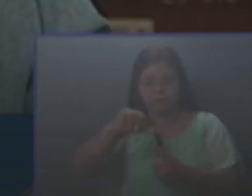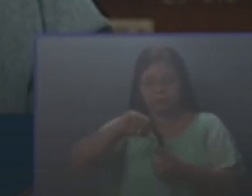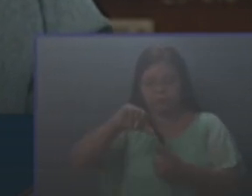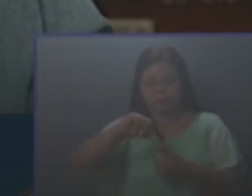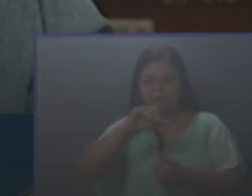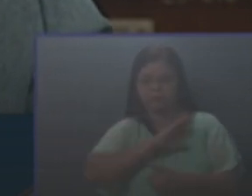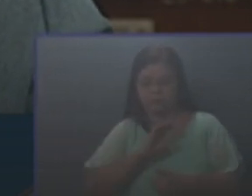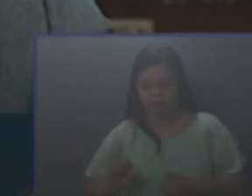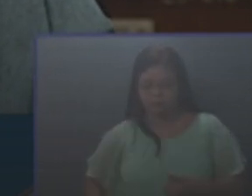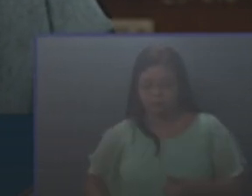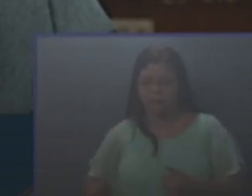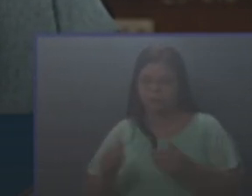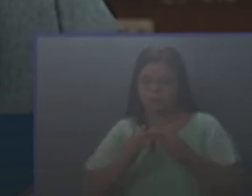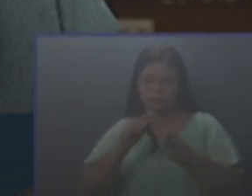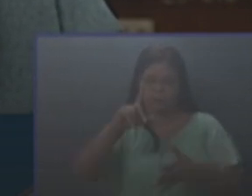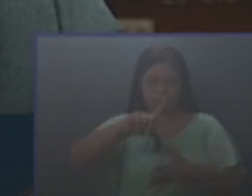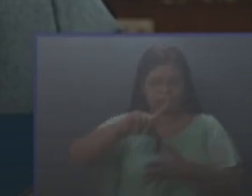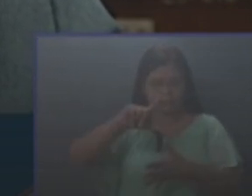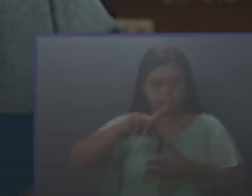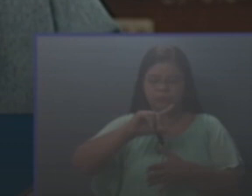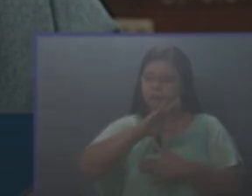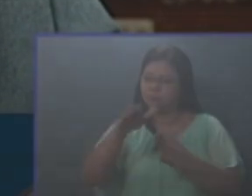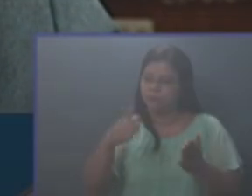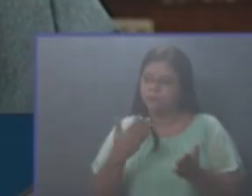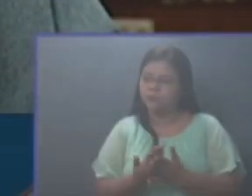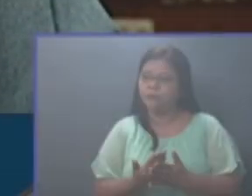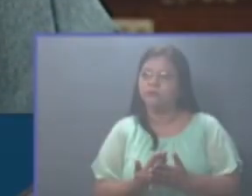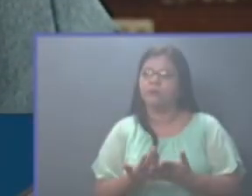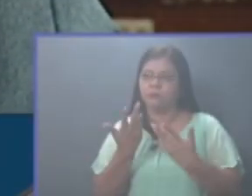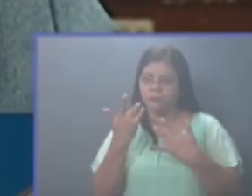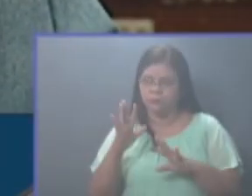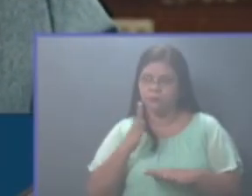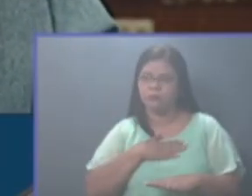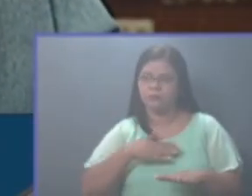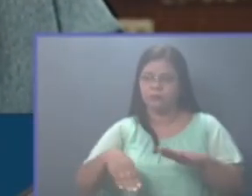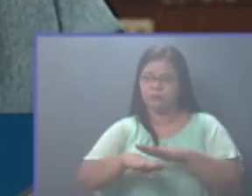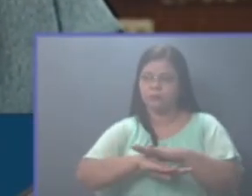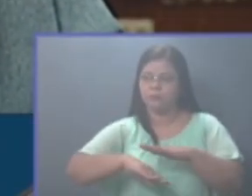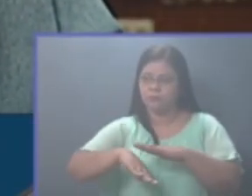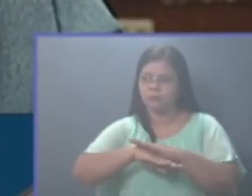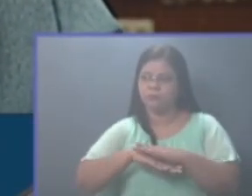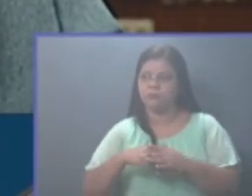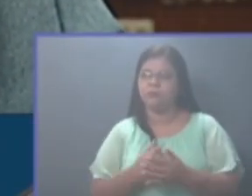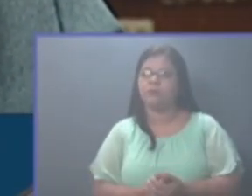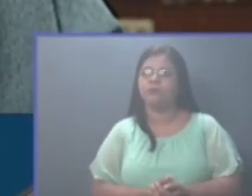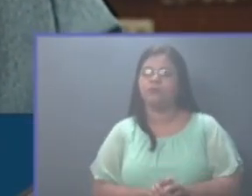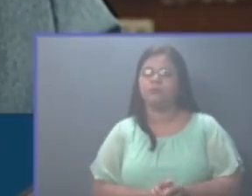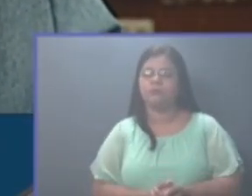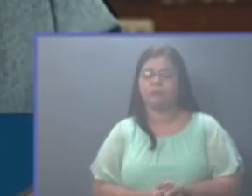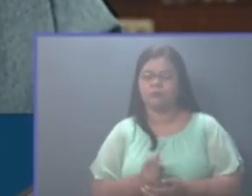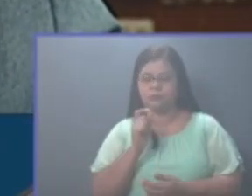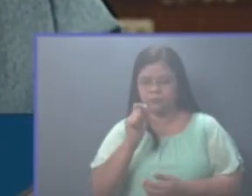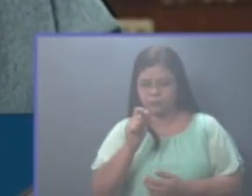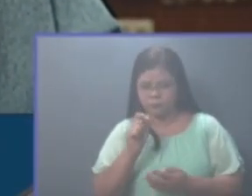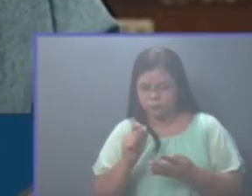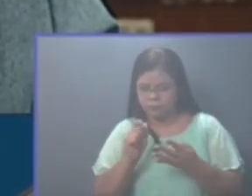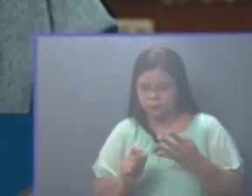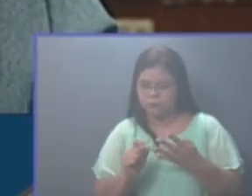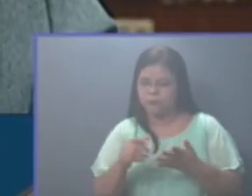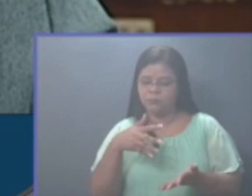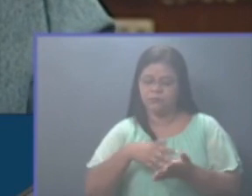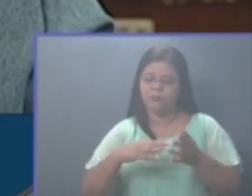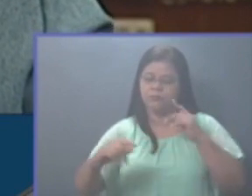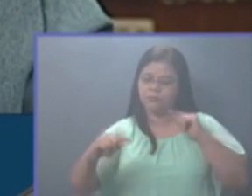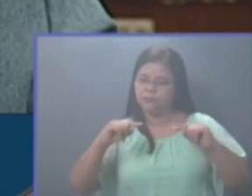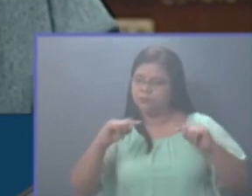El Salvador, América Latina y el mundo esté basada también en principios de la